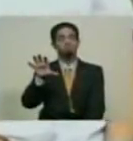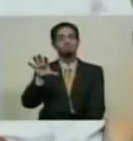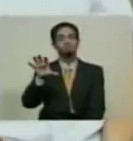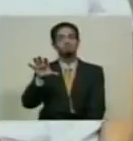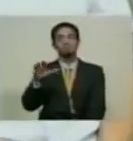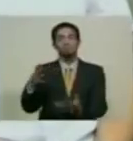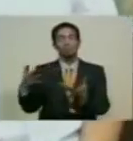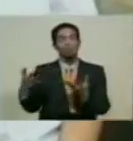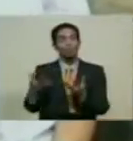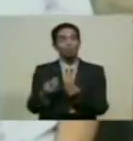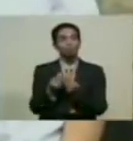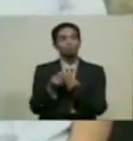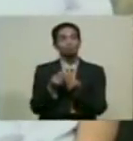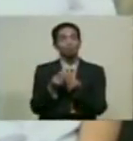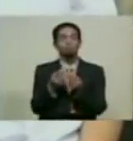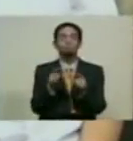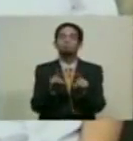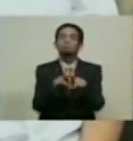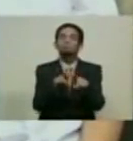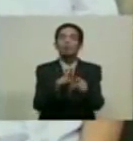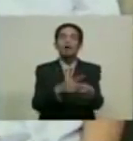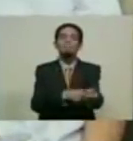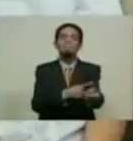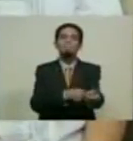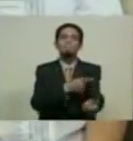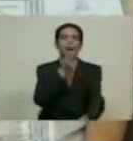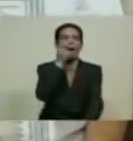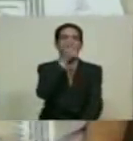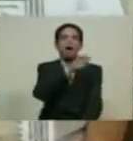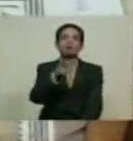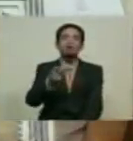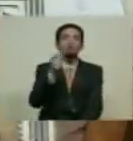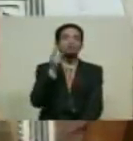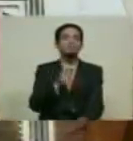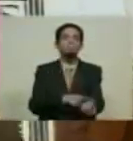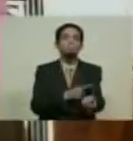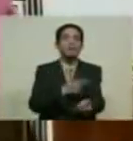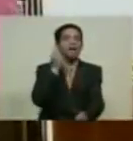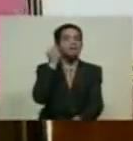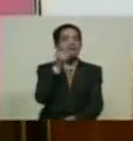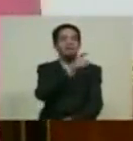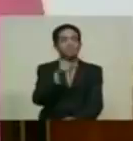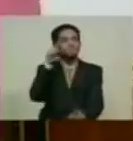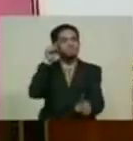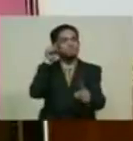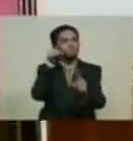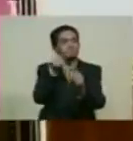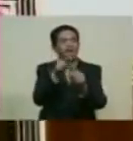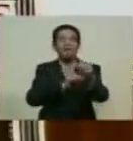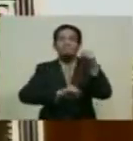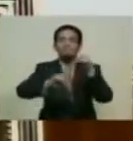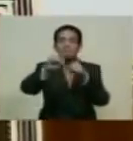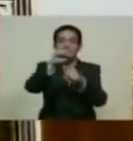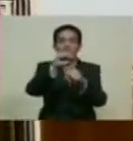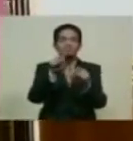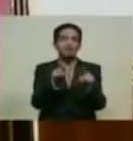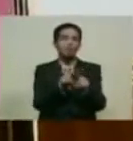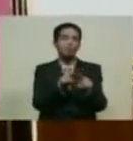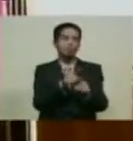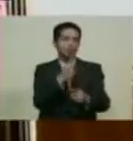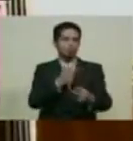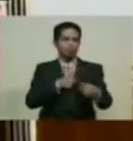juntó como hermanos y como hermanas, para defender con un solo corazón, con una